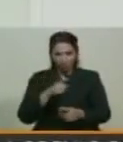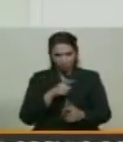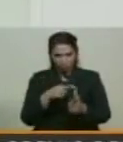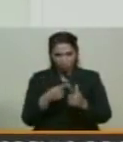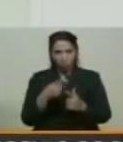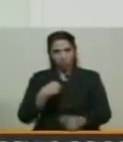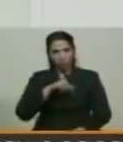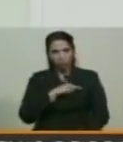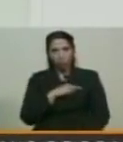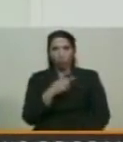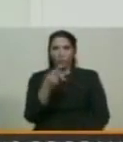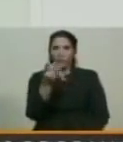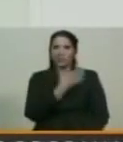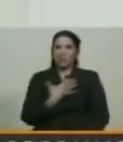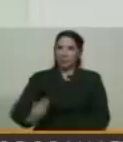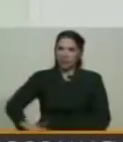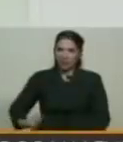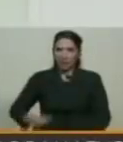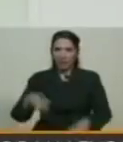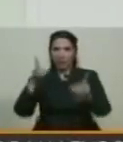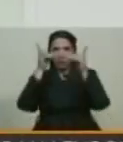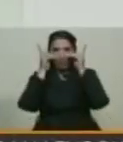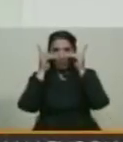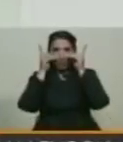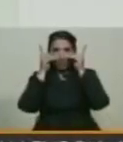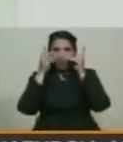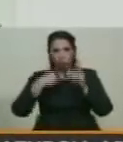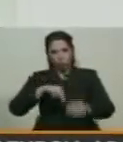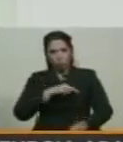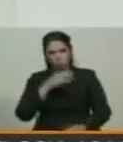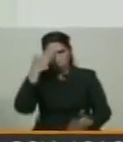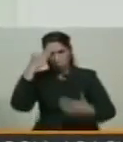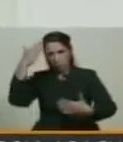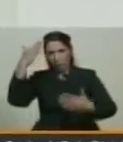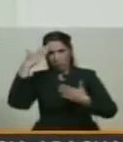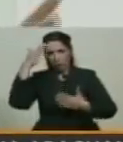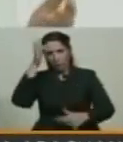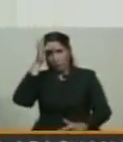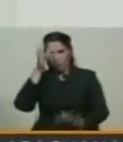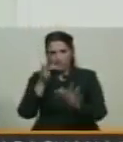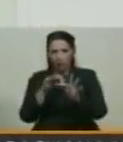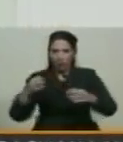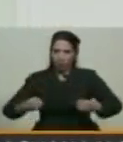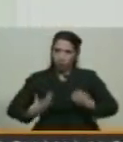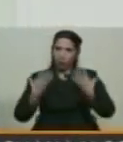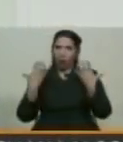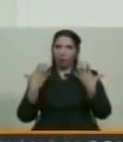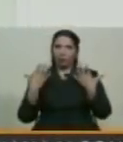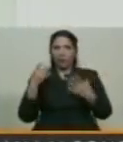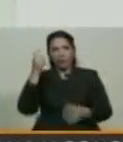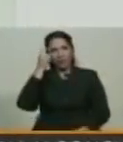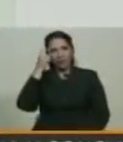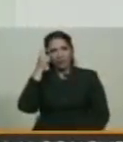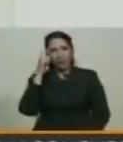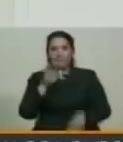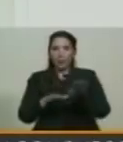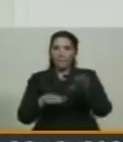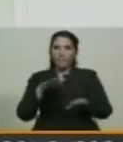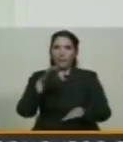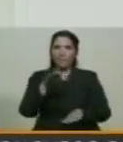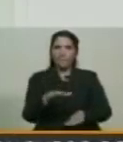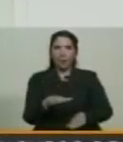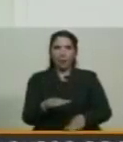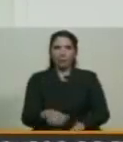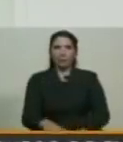saludamos con mucho optimismo, con mucha fe y reconfortado por todas estas fechas que han pasado en el alma,